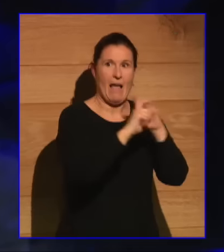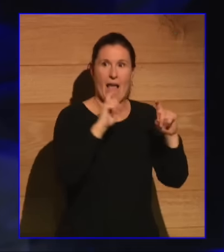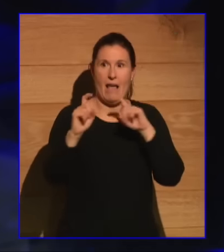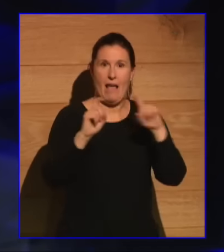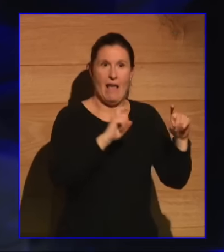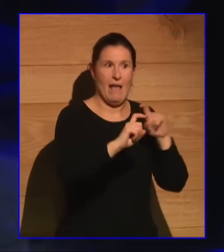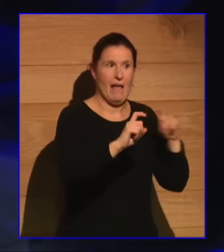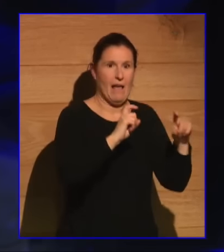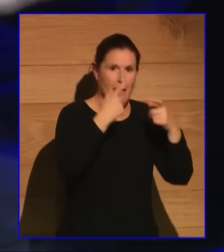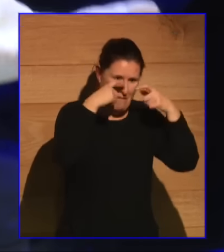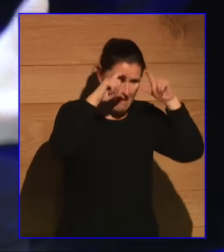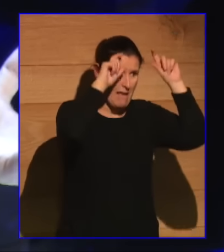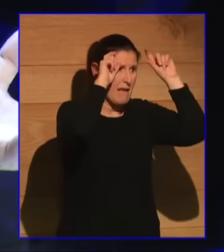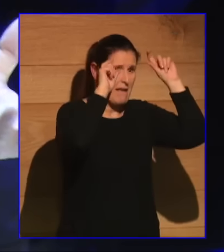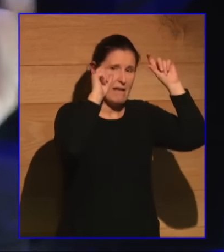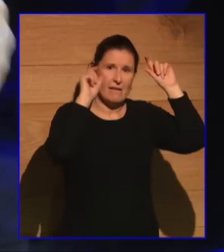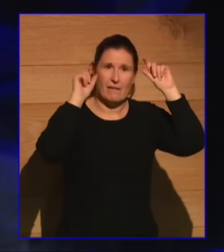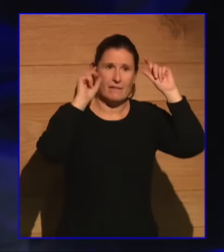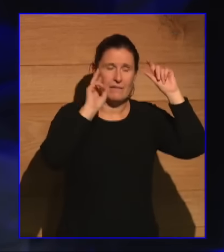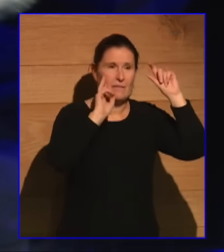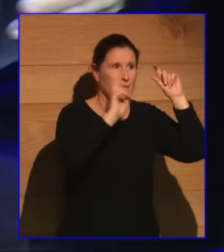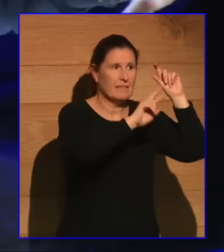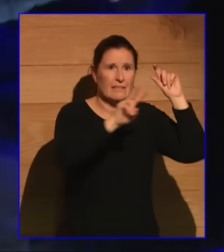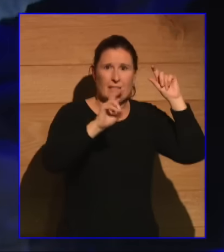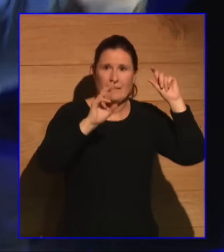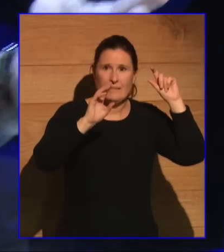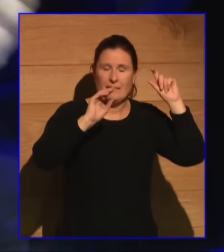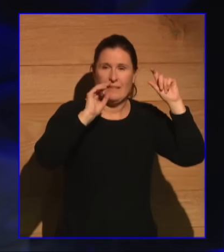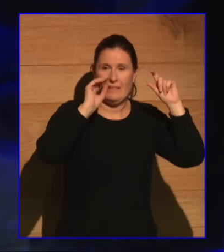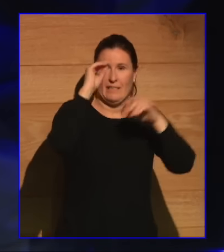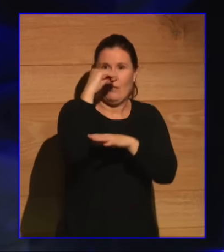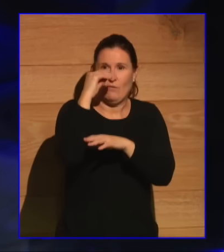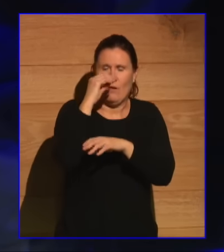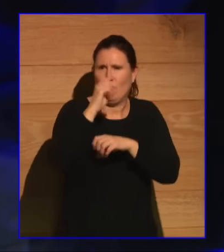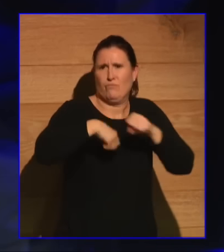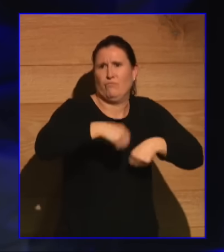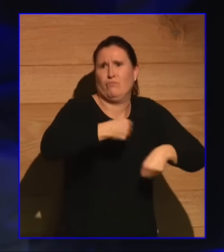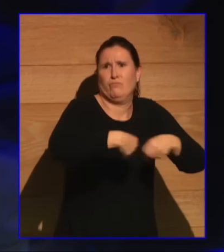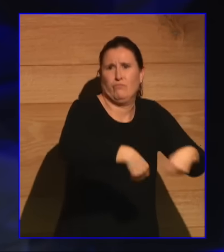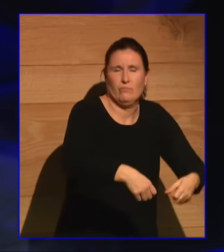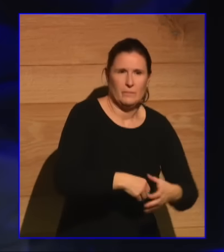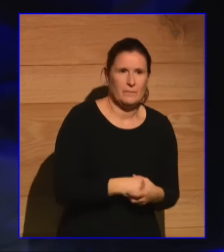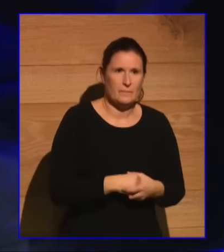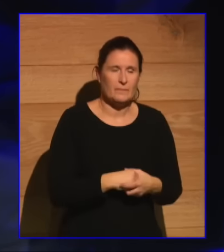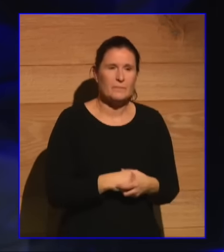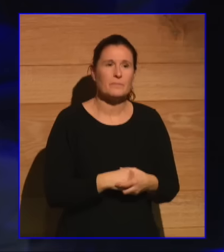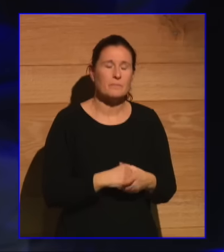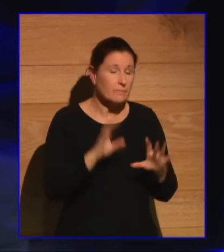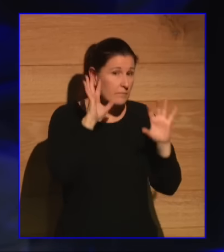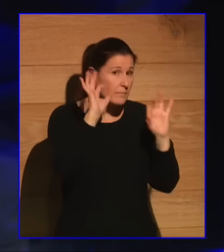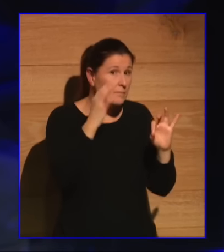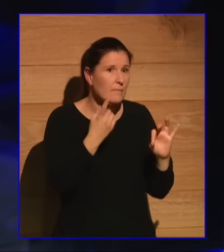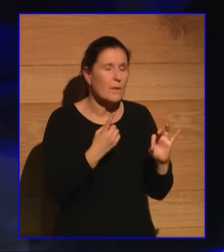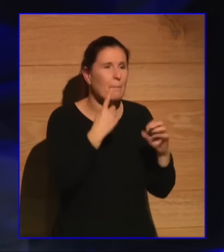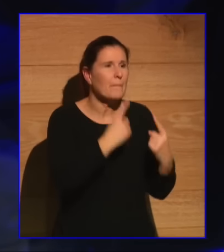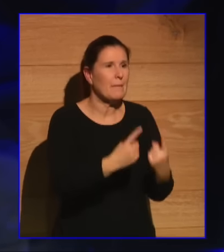ellos, se levantan las gafas y vemos a los dinosaurios corriendo. Pues eso es Spielberg, y en esta película sucede de forma ejemplar. Obviamente, cuando vemos